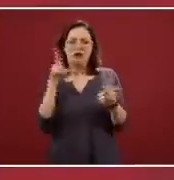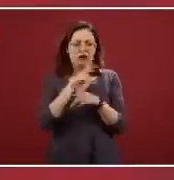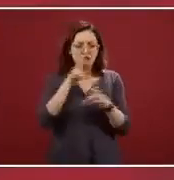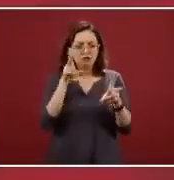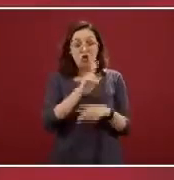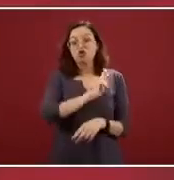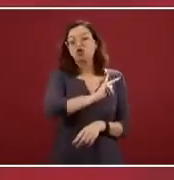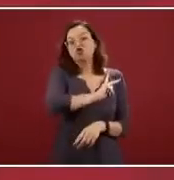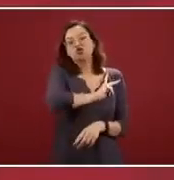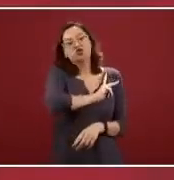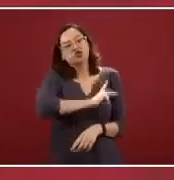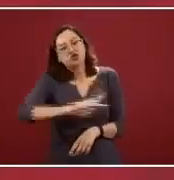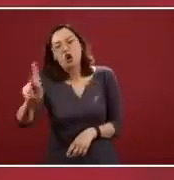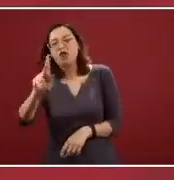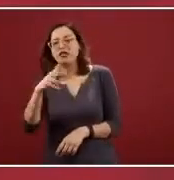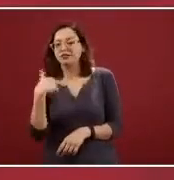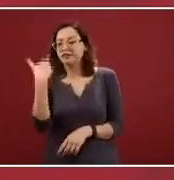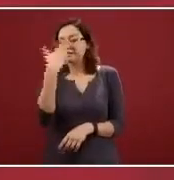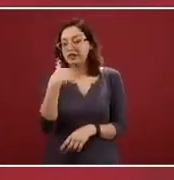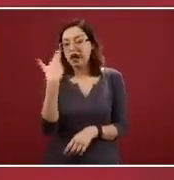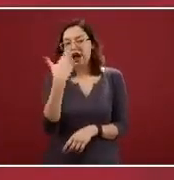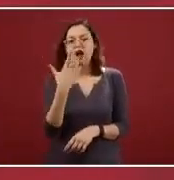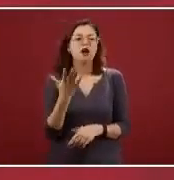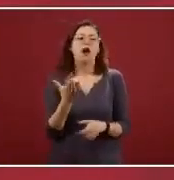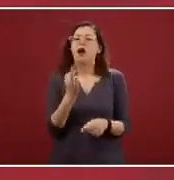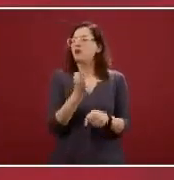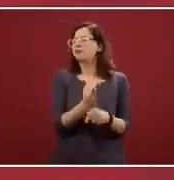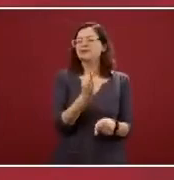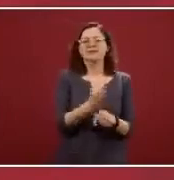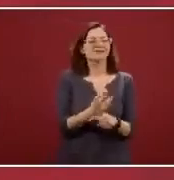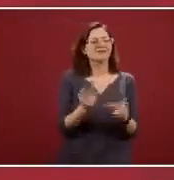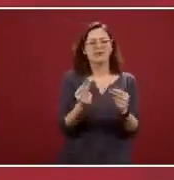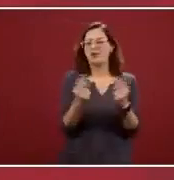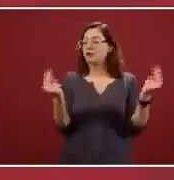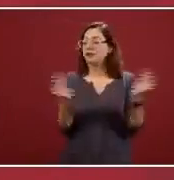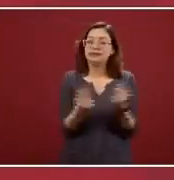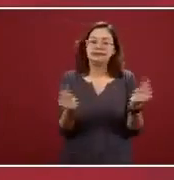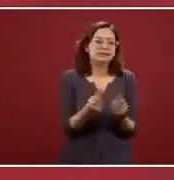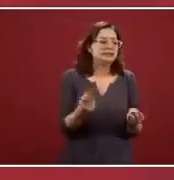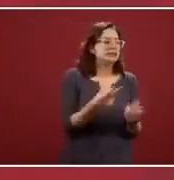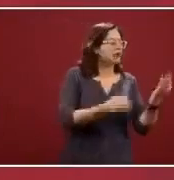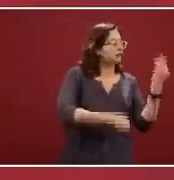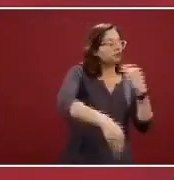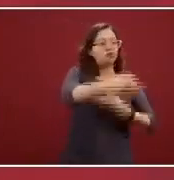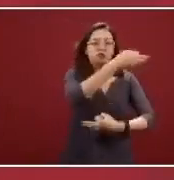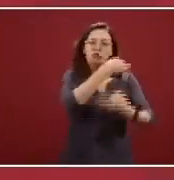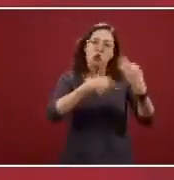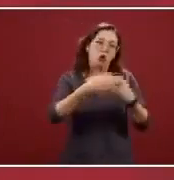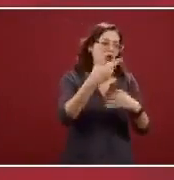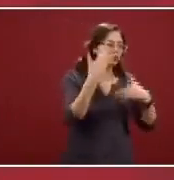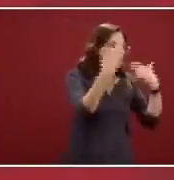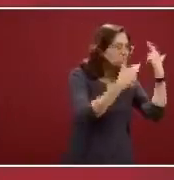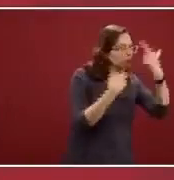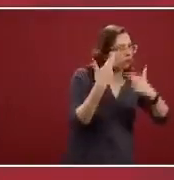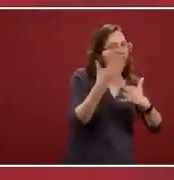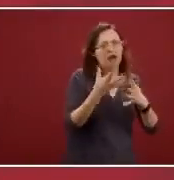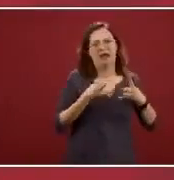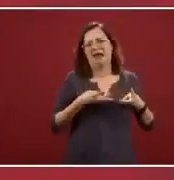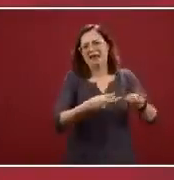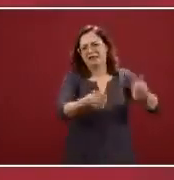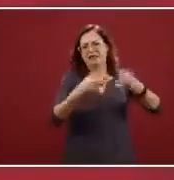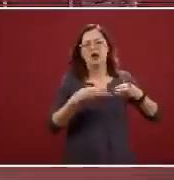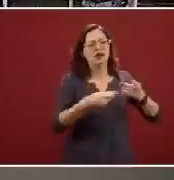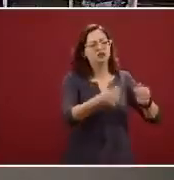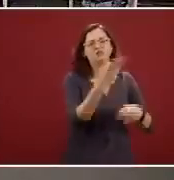útil ni necesario tener que muestrear a todos, además que eso lleva a cuestas una gran carga financiera, pero realmente